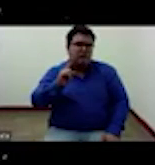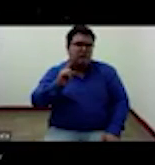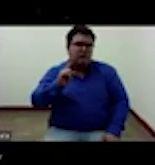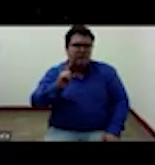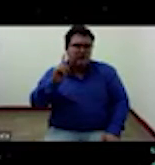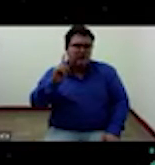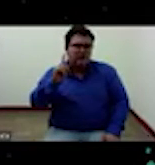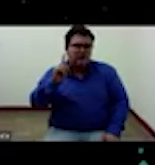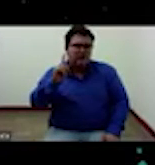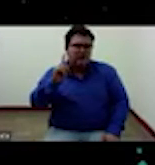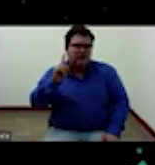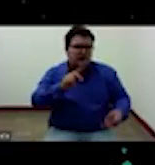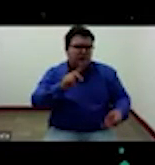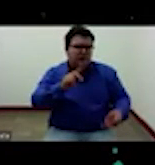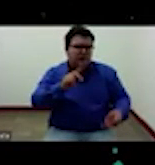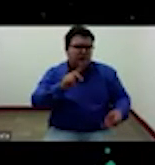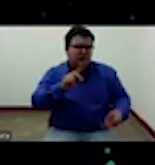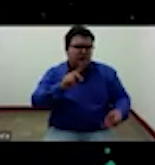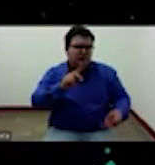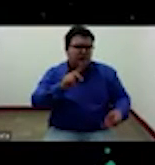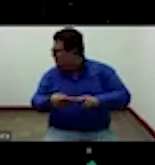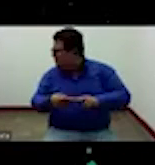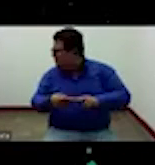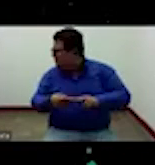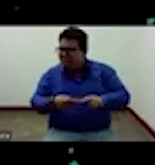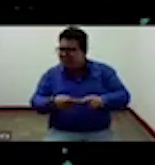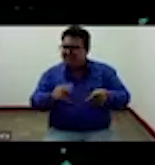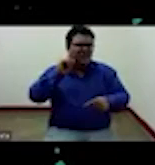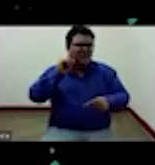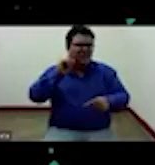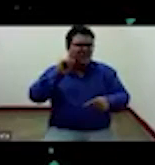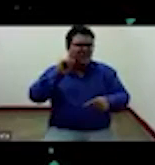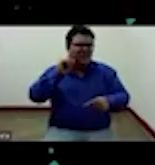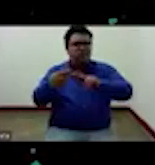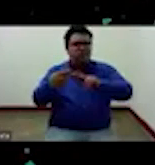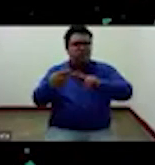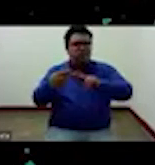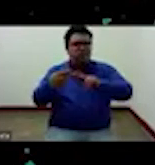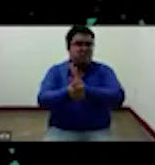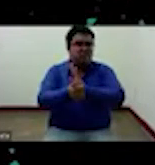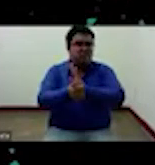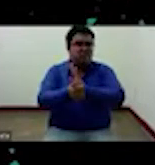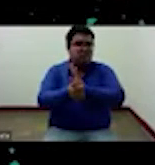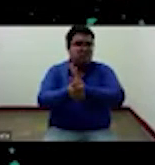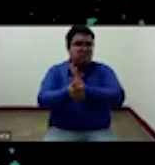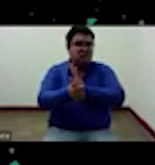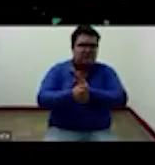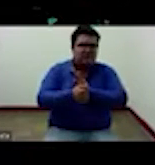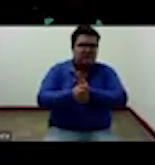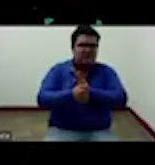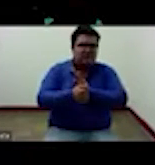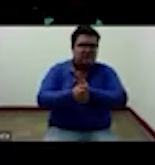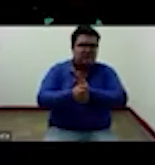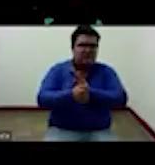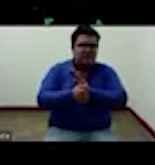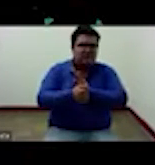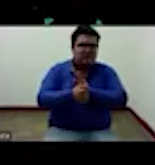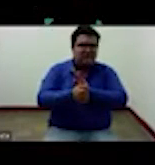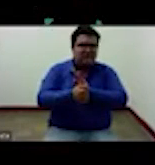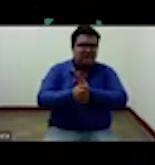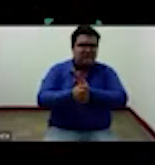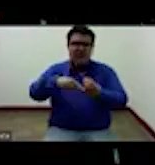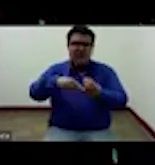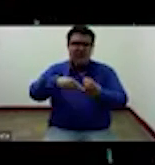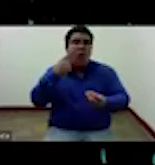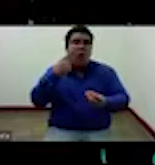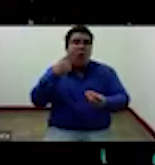Con esto, este grupo activista ha querido decir que la escucha no solo